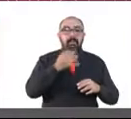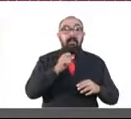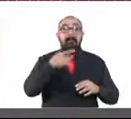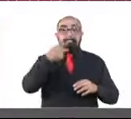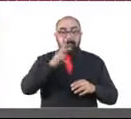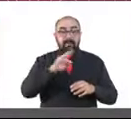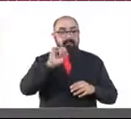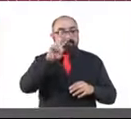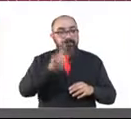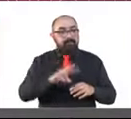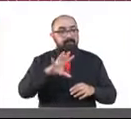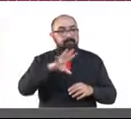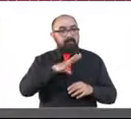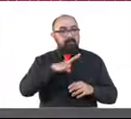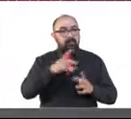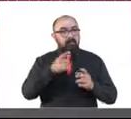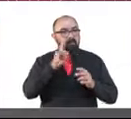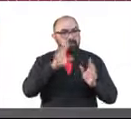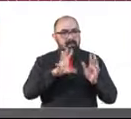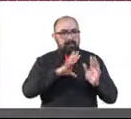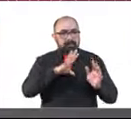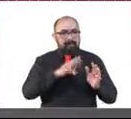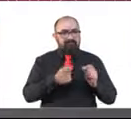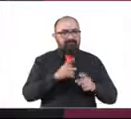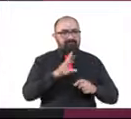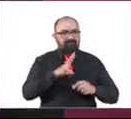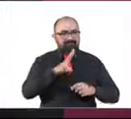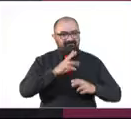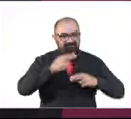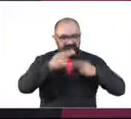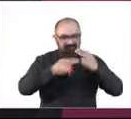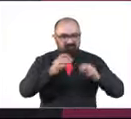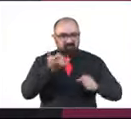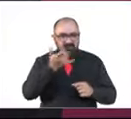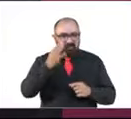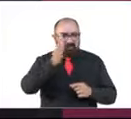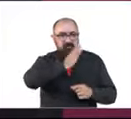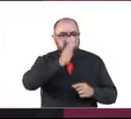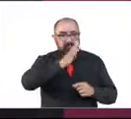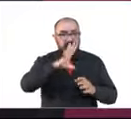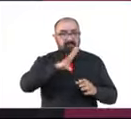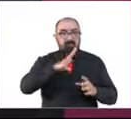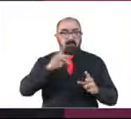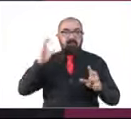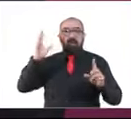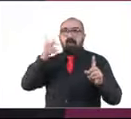tenemos en donde se demuestra que contaminantes que se generan en otros lados llegan.